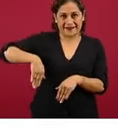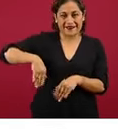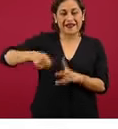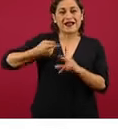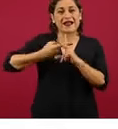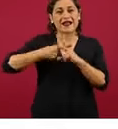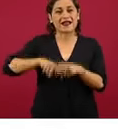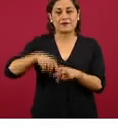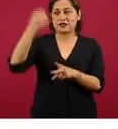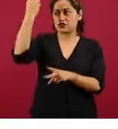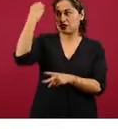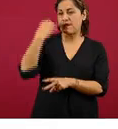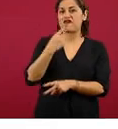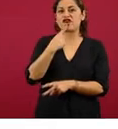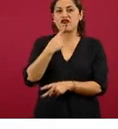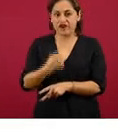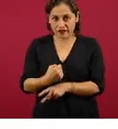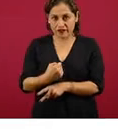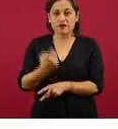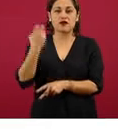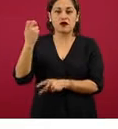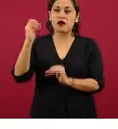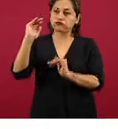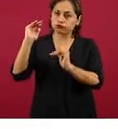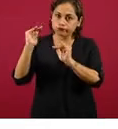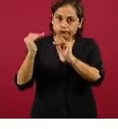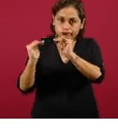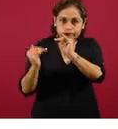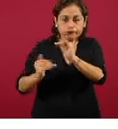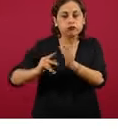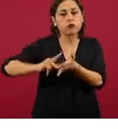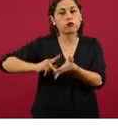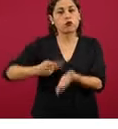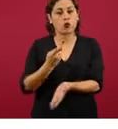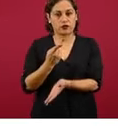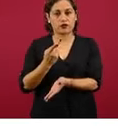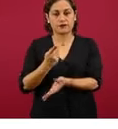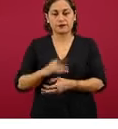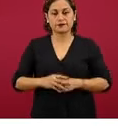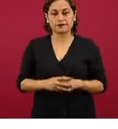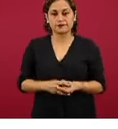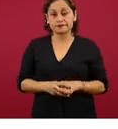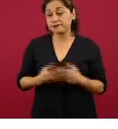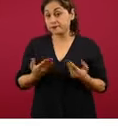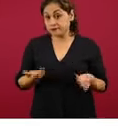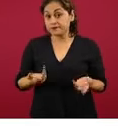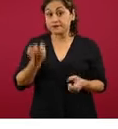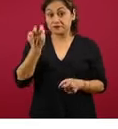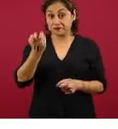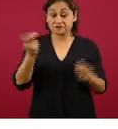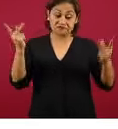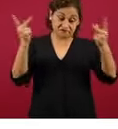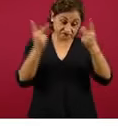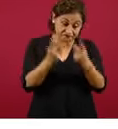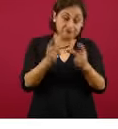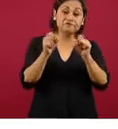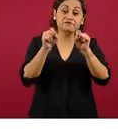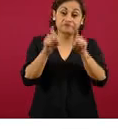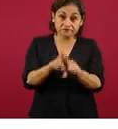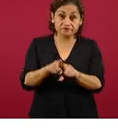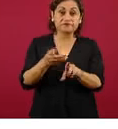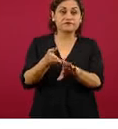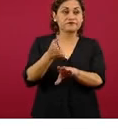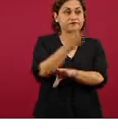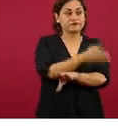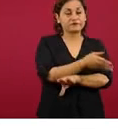rojo, estamos viendo en general una disminución otra vez de la movilidad, cosa que también coincide con momento complicado